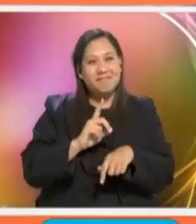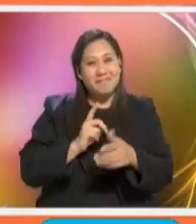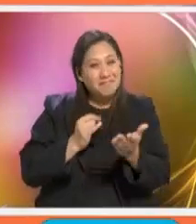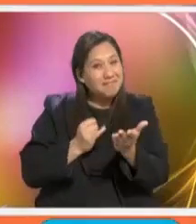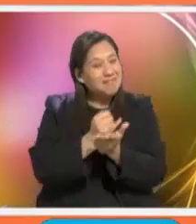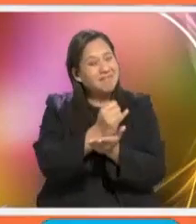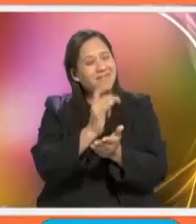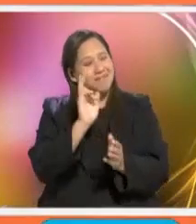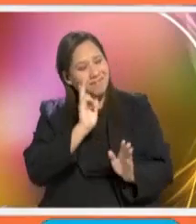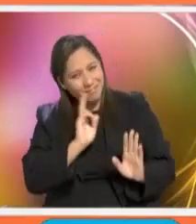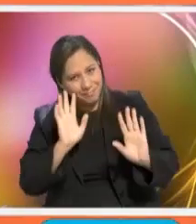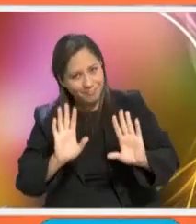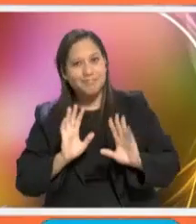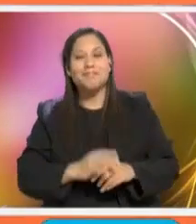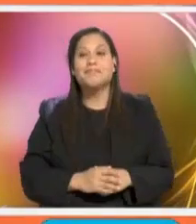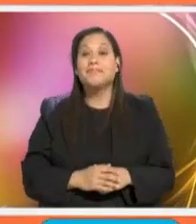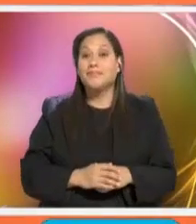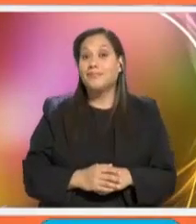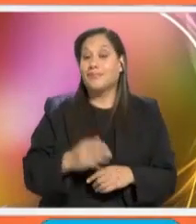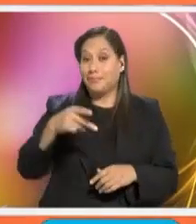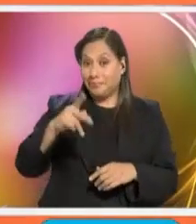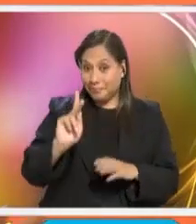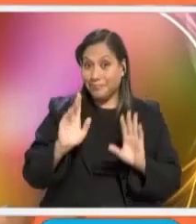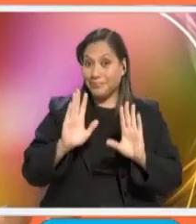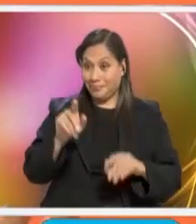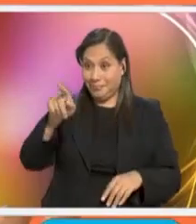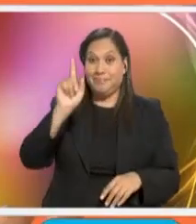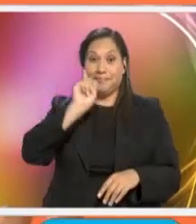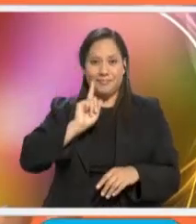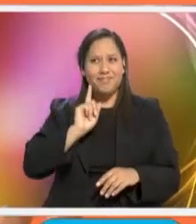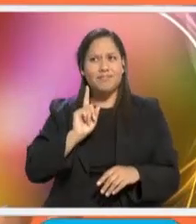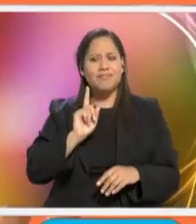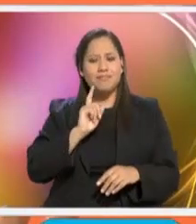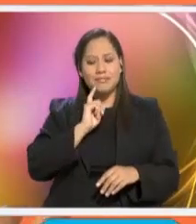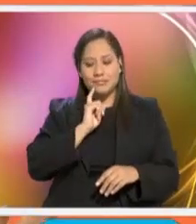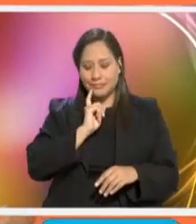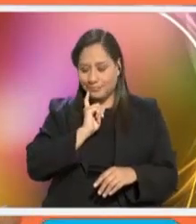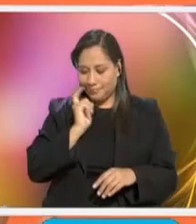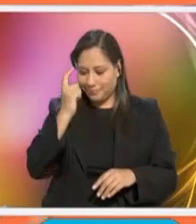será. Pero ella ya tenía la idea.